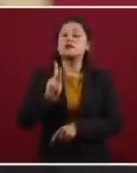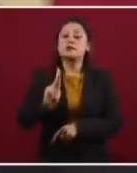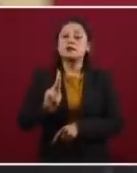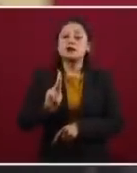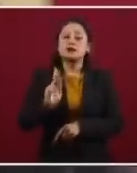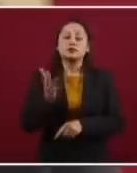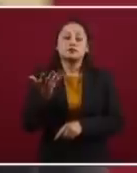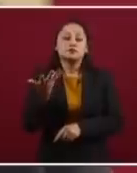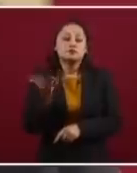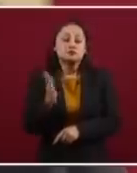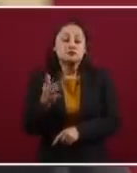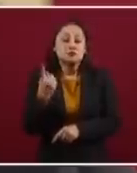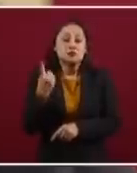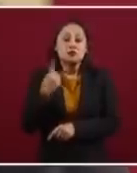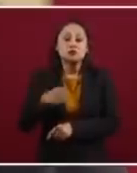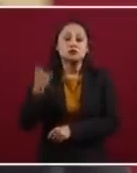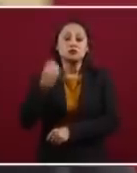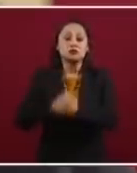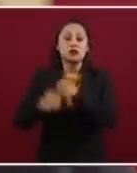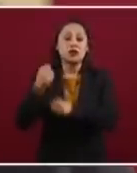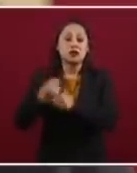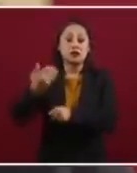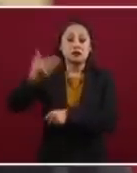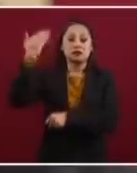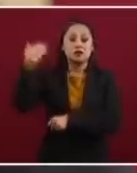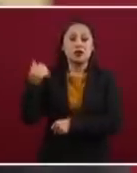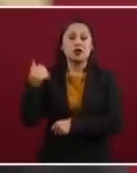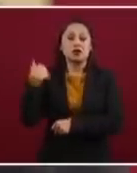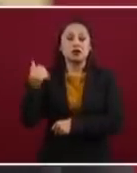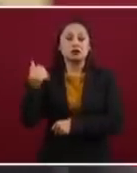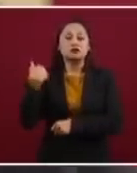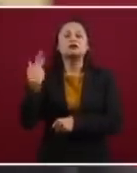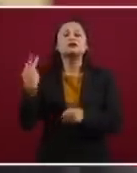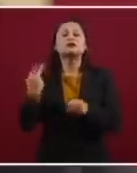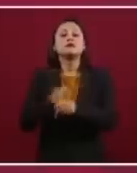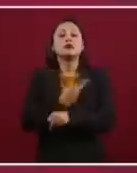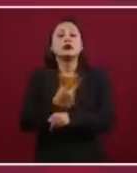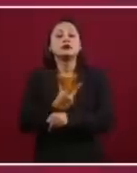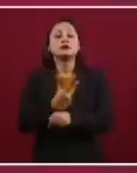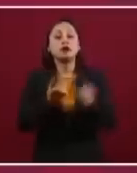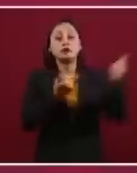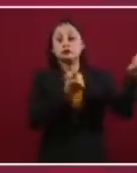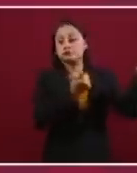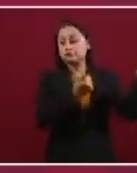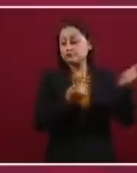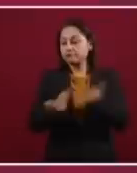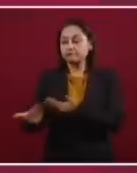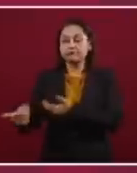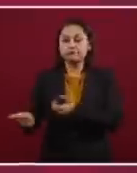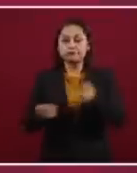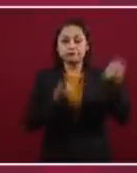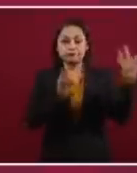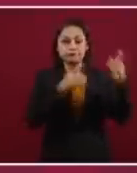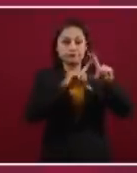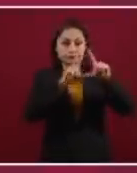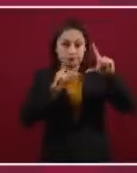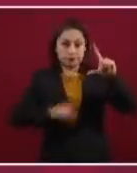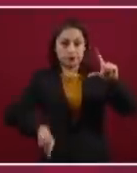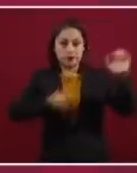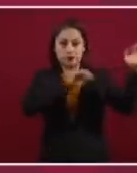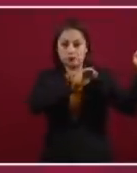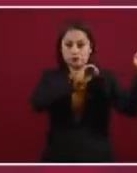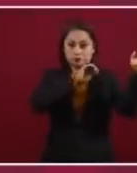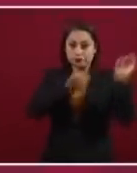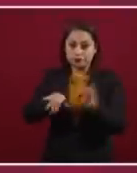100 años un país de trasiego hacia el principal mercado mundial que lo ha sido